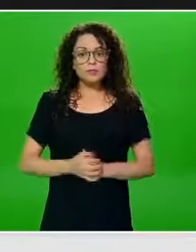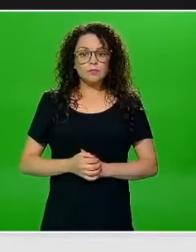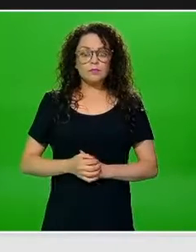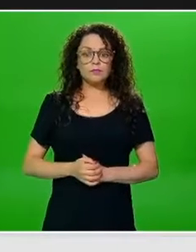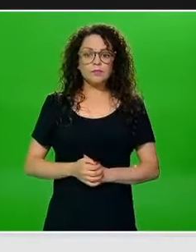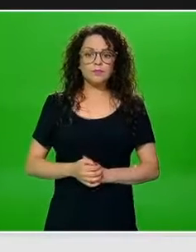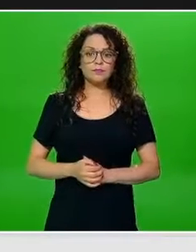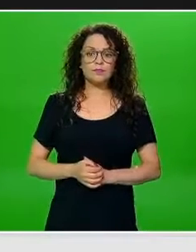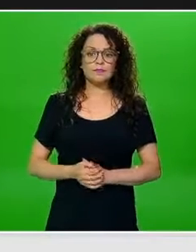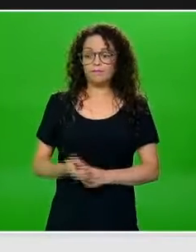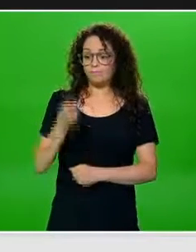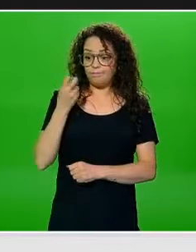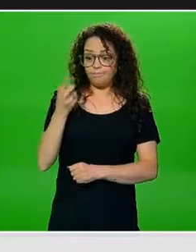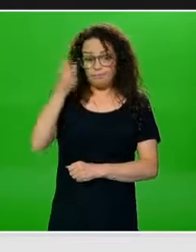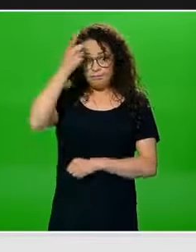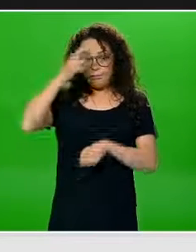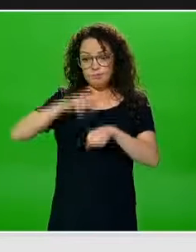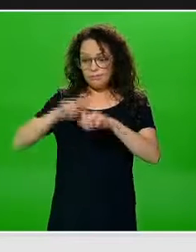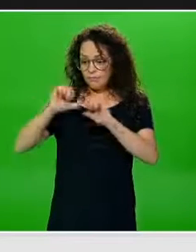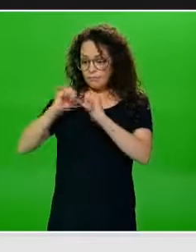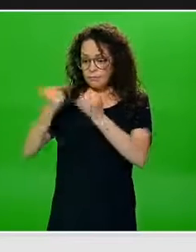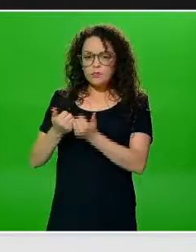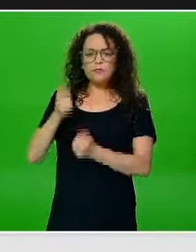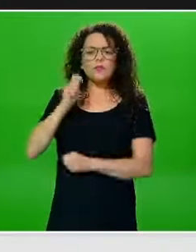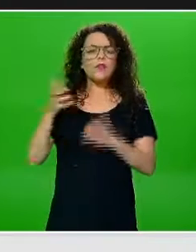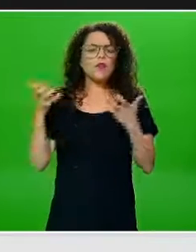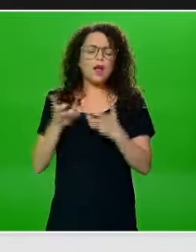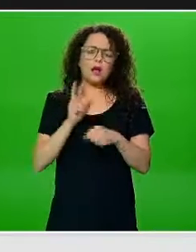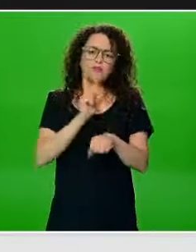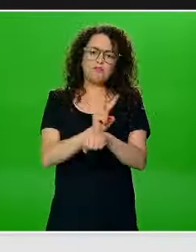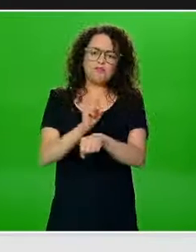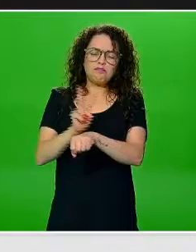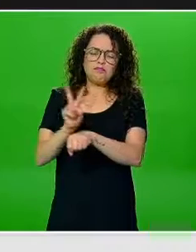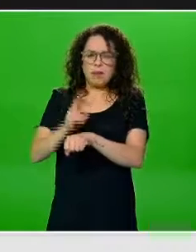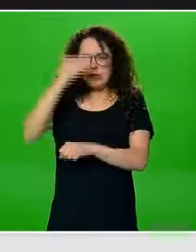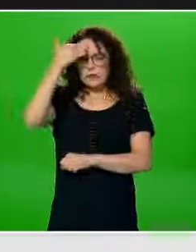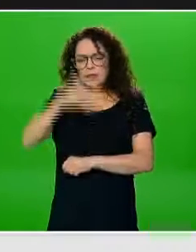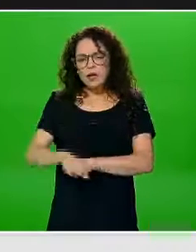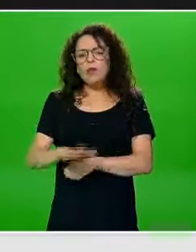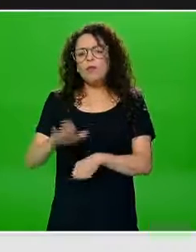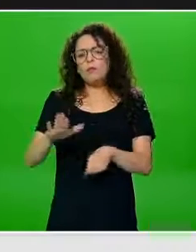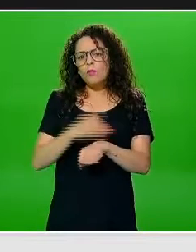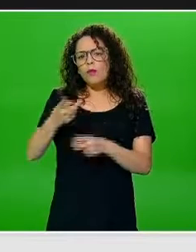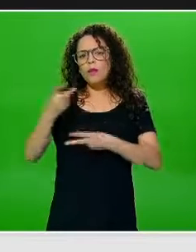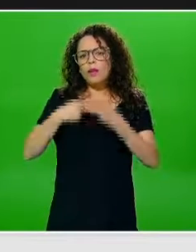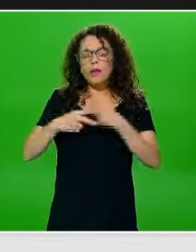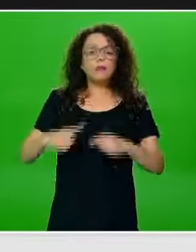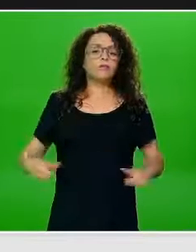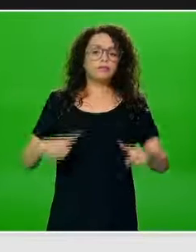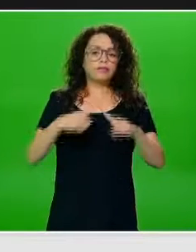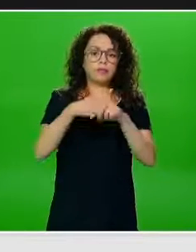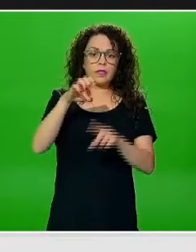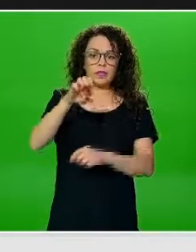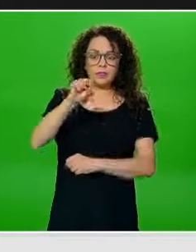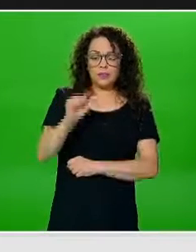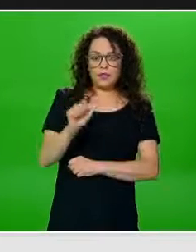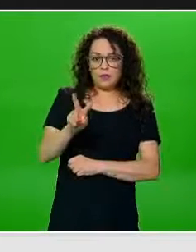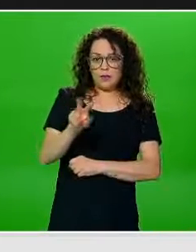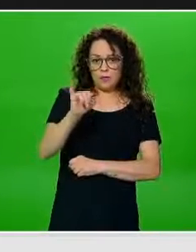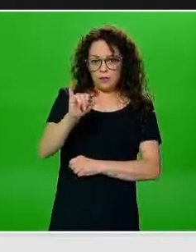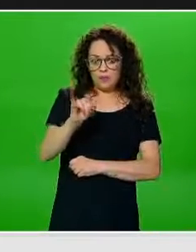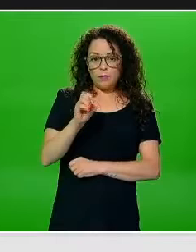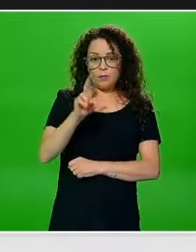En esta dirección de área realizamos la vigilancia de los ESAVIs, tanto los ESAVIs causados por aplicación